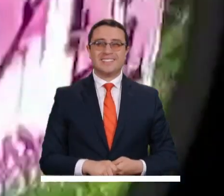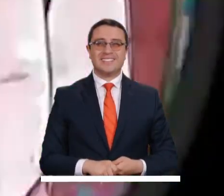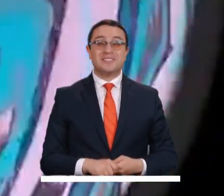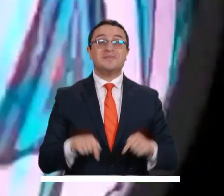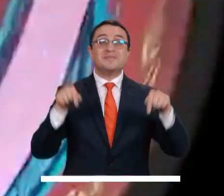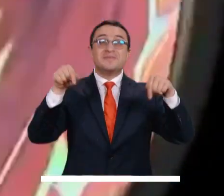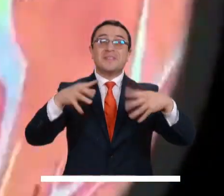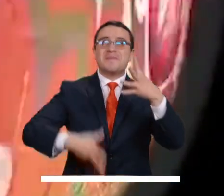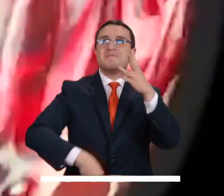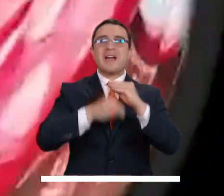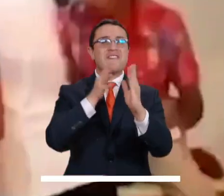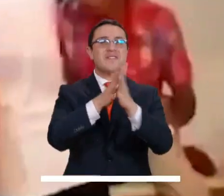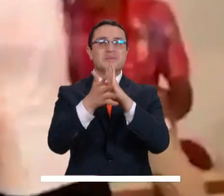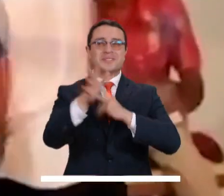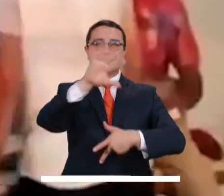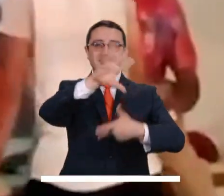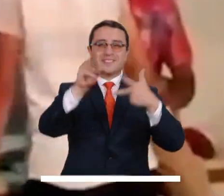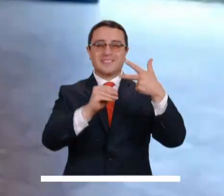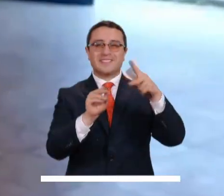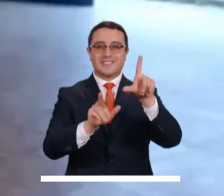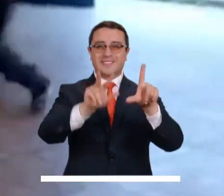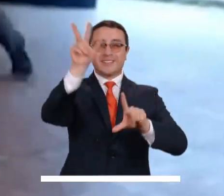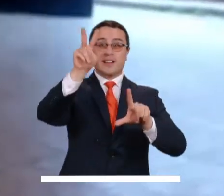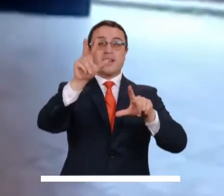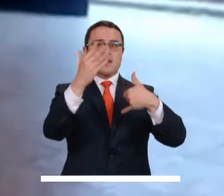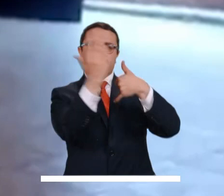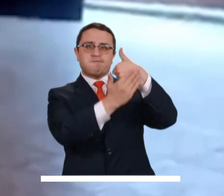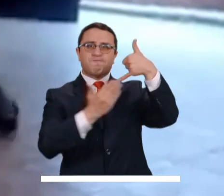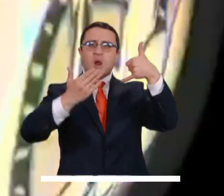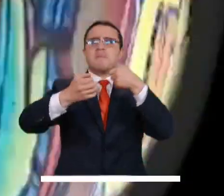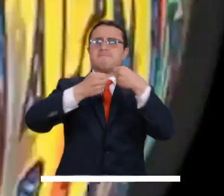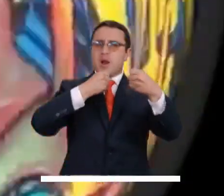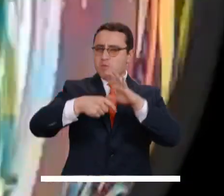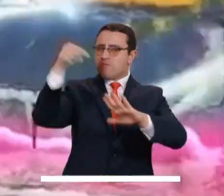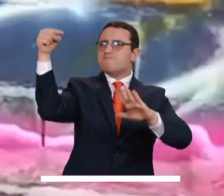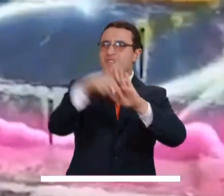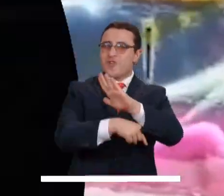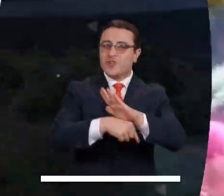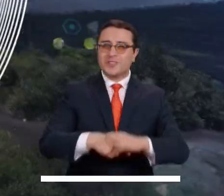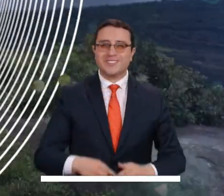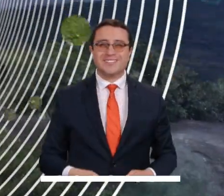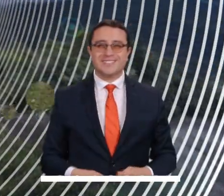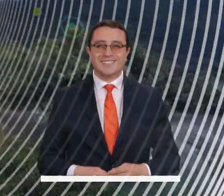Estoy más en Enlace 13, periodismo a profundidad en nuestras regiones.